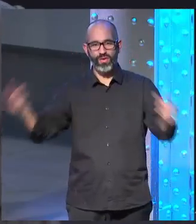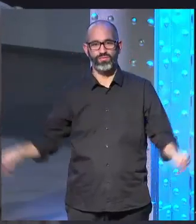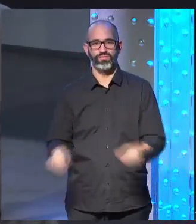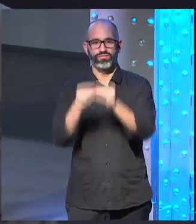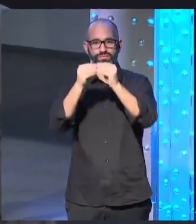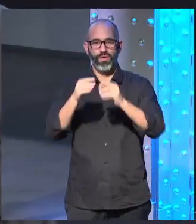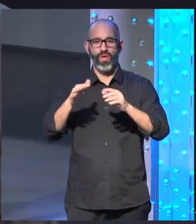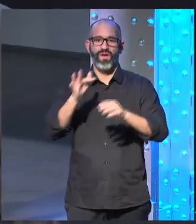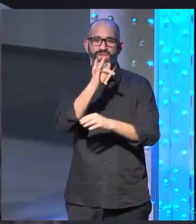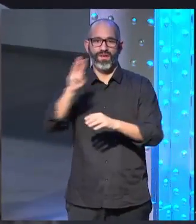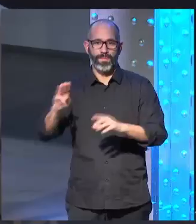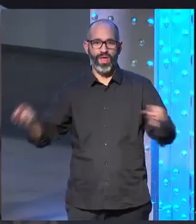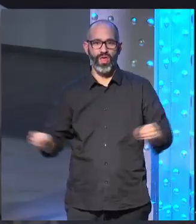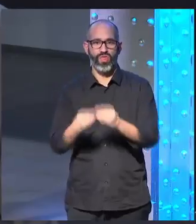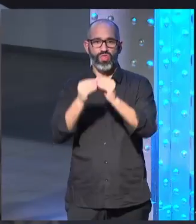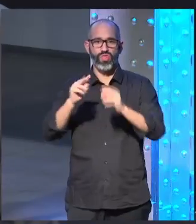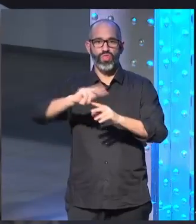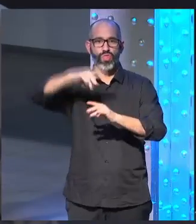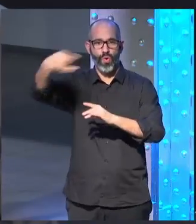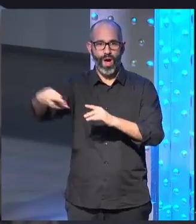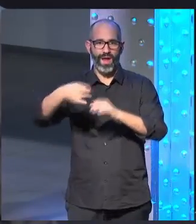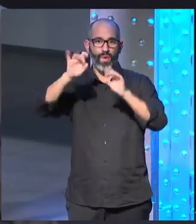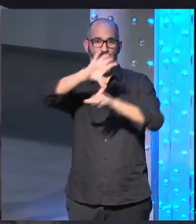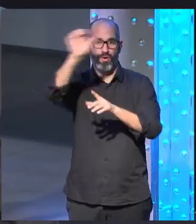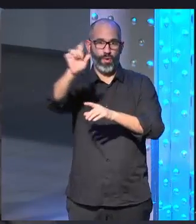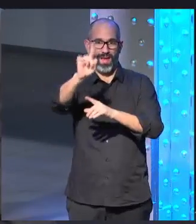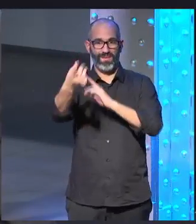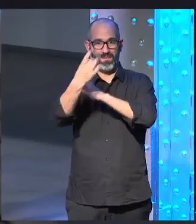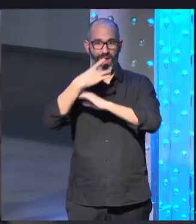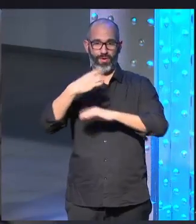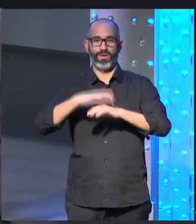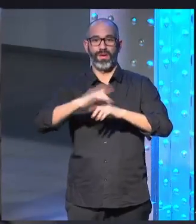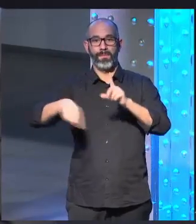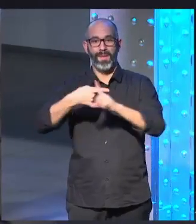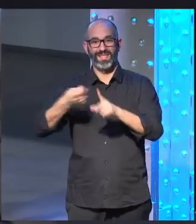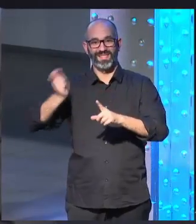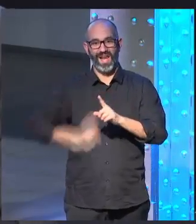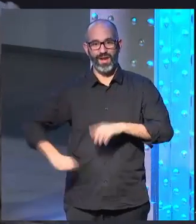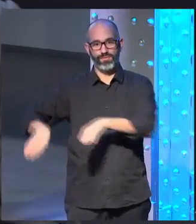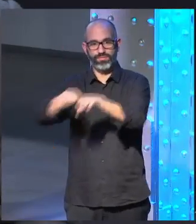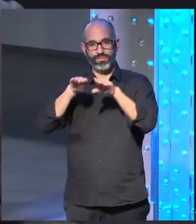acaba de cuajar en España como en Europa, y ligar salarios y productividad.